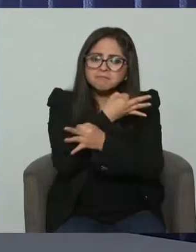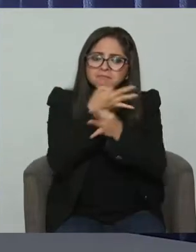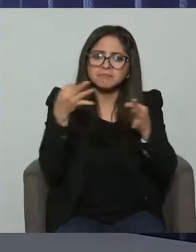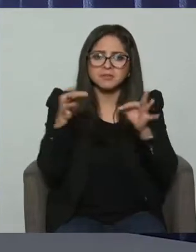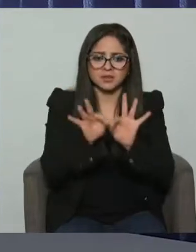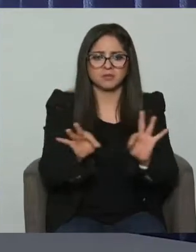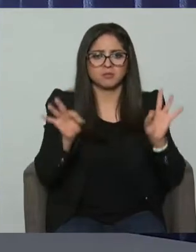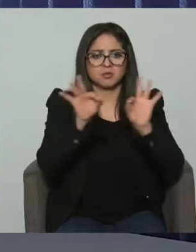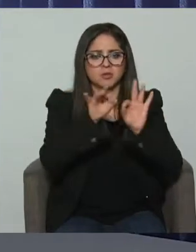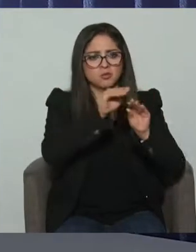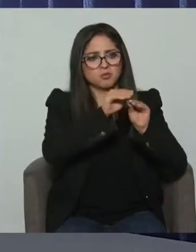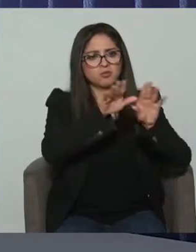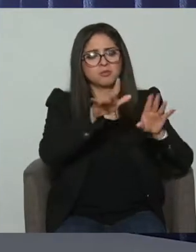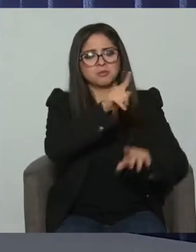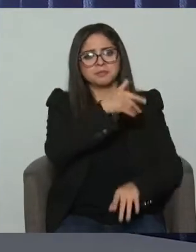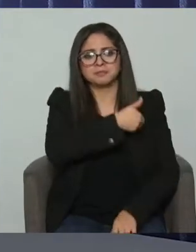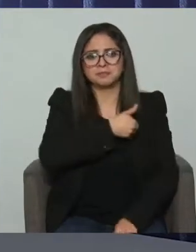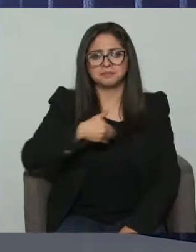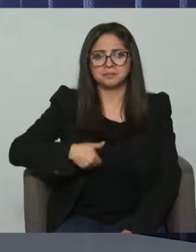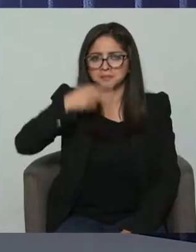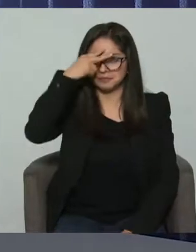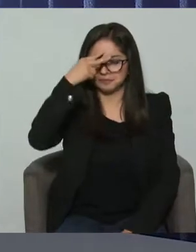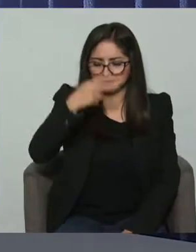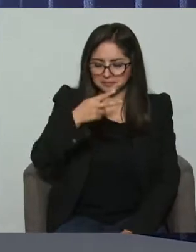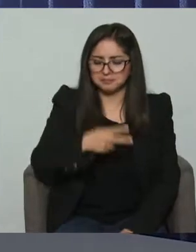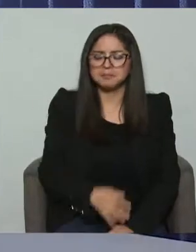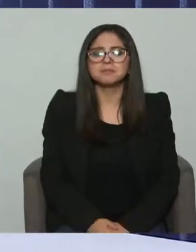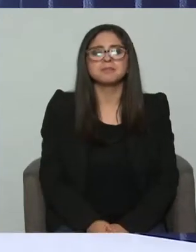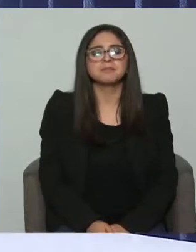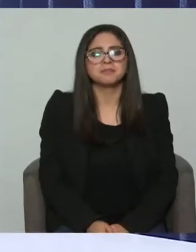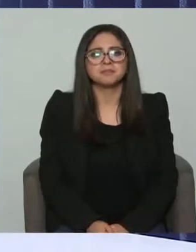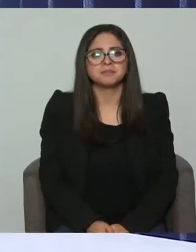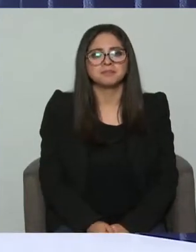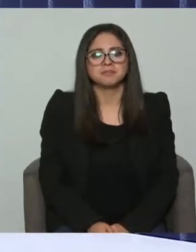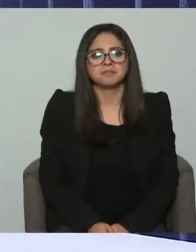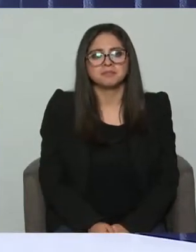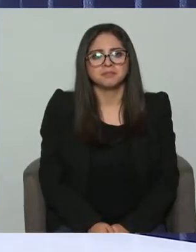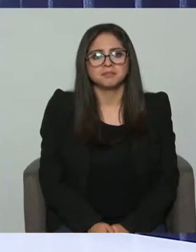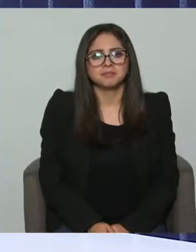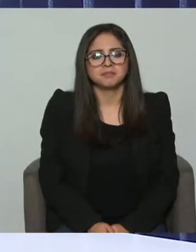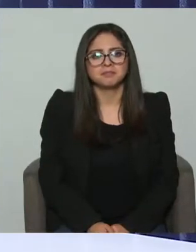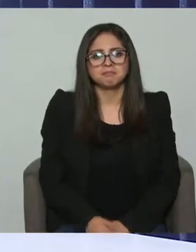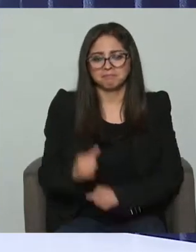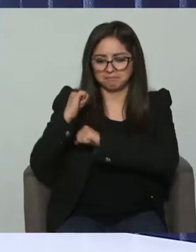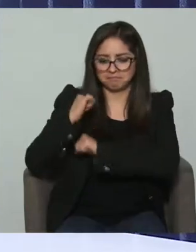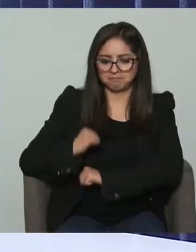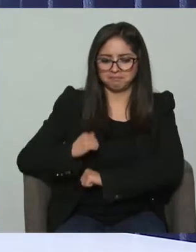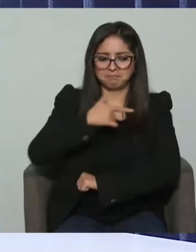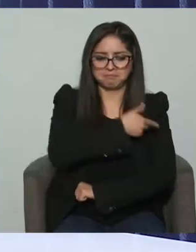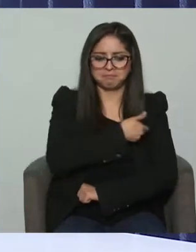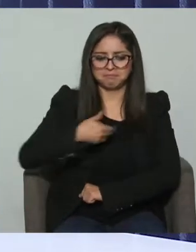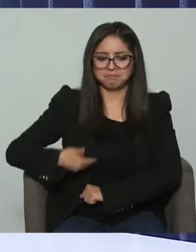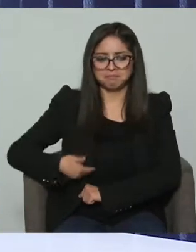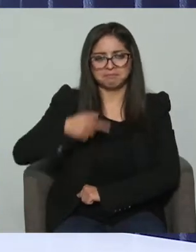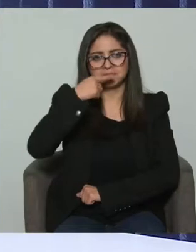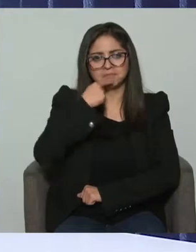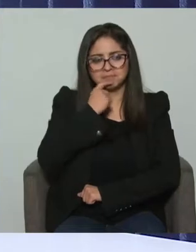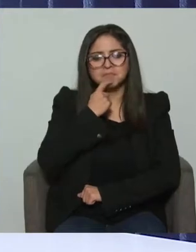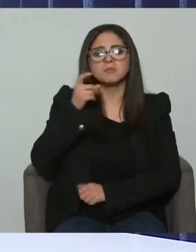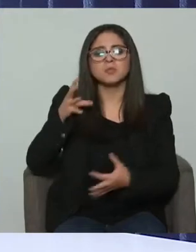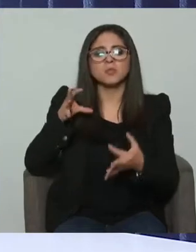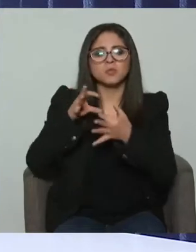la Presidencia de la República. El presidente Andrés Manuel López Obrador, al lado de la jefa de gobierno Claudia Sheinbaum y